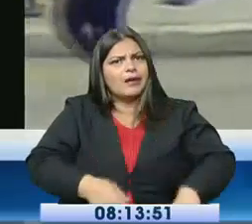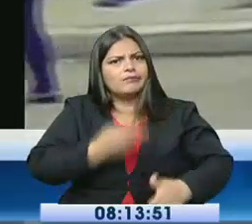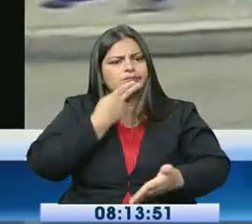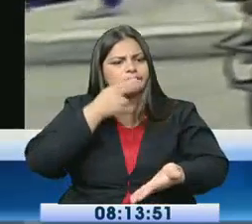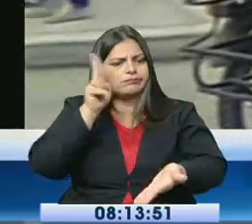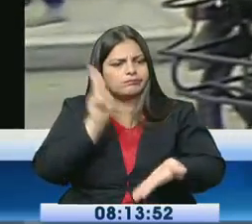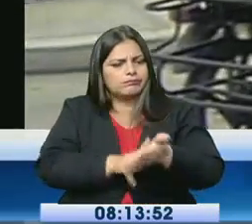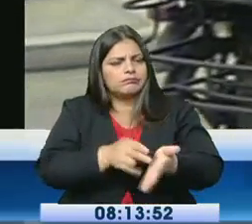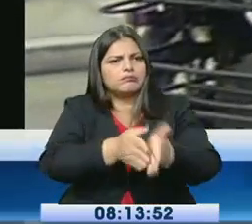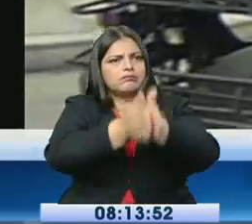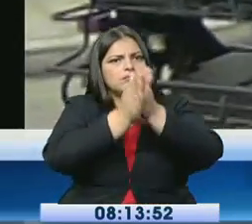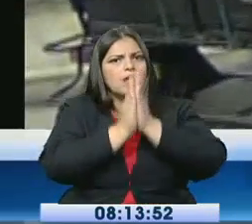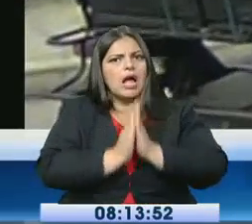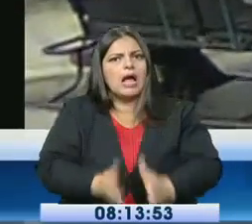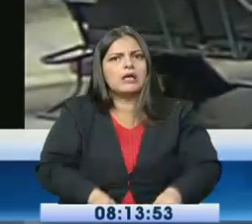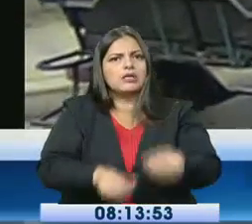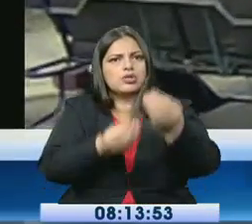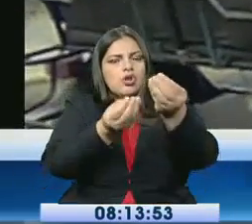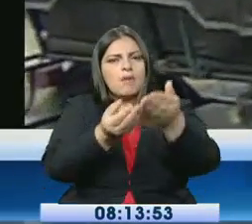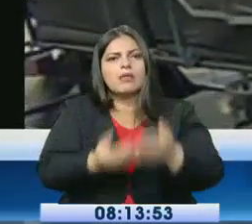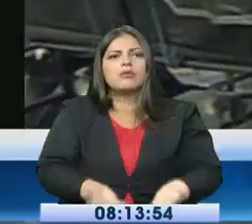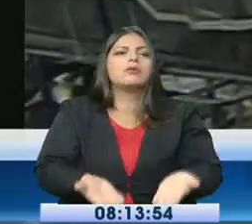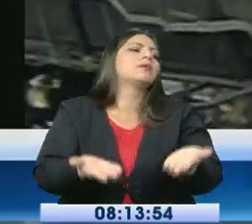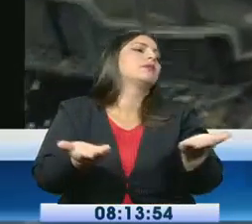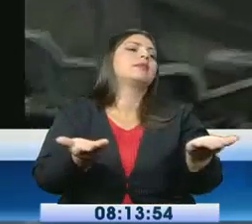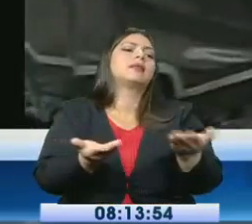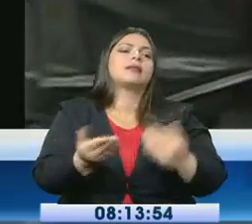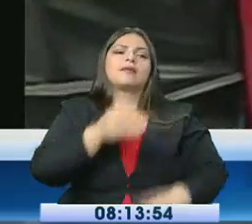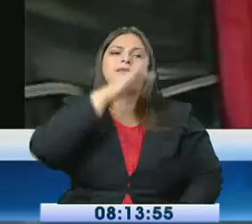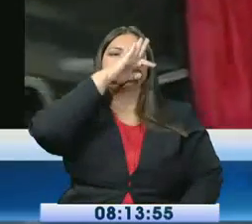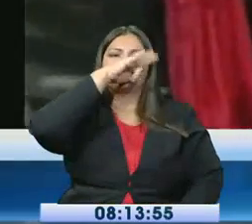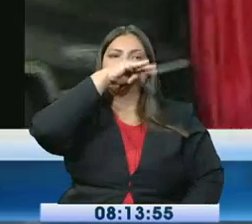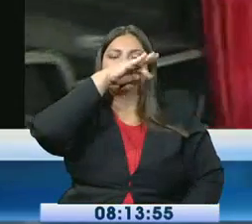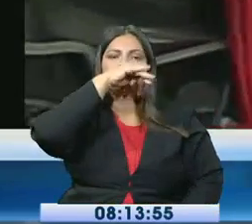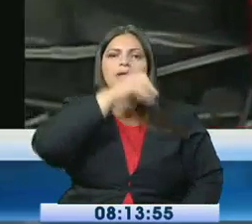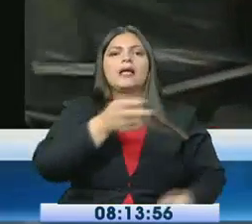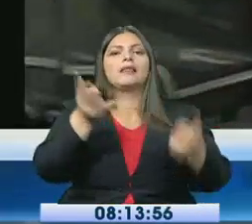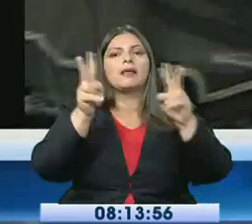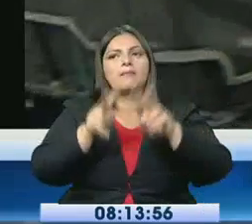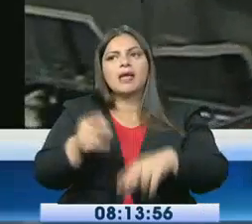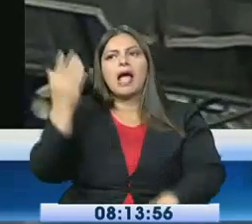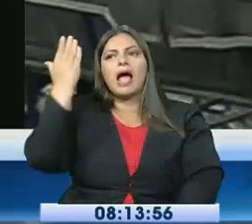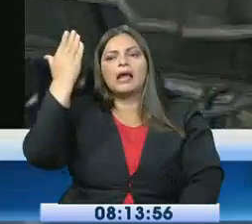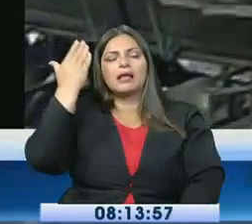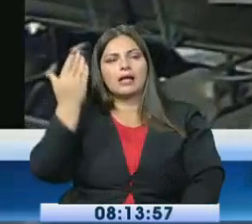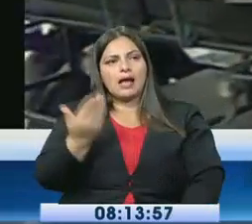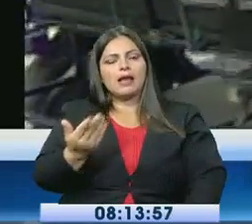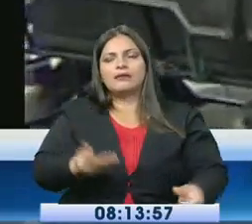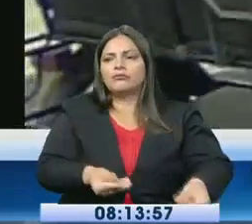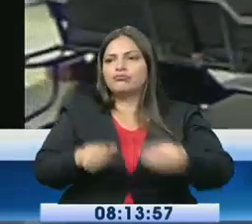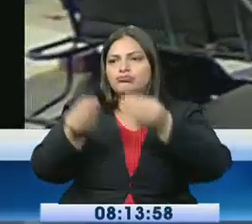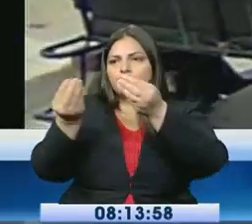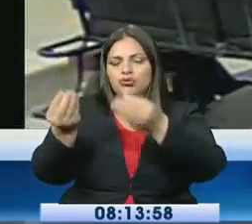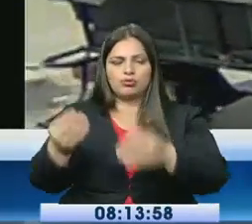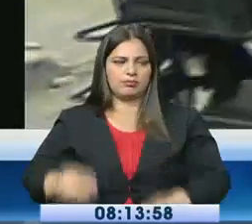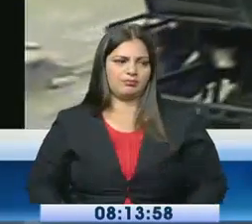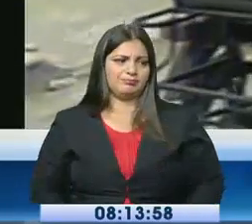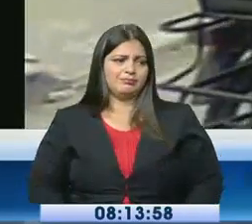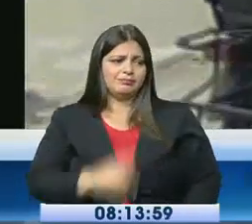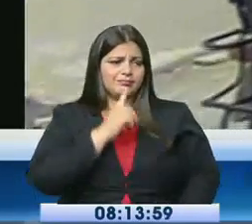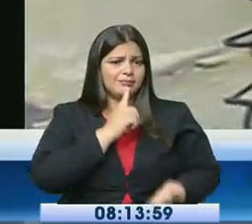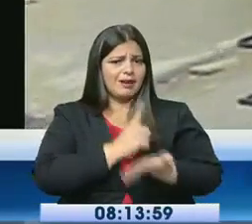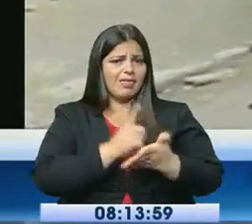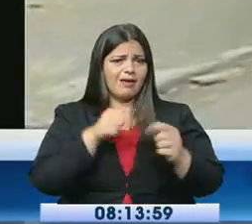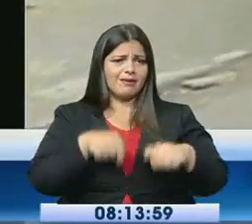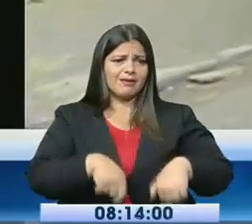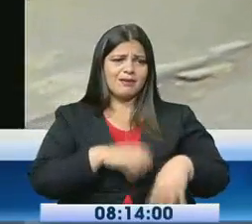es el personero que tiene la dirección sobre este asunto, pero esto es algo que es una pandemia. Ciertamente usted, como